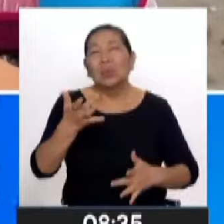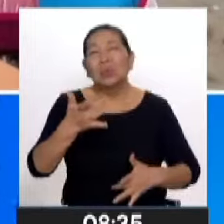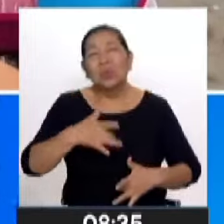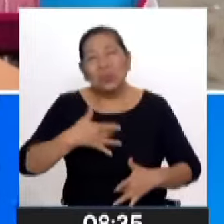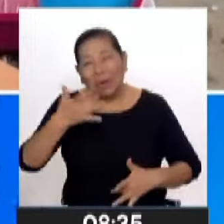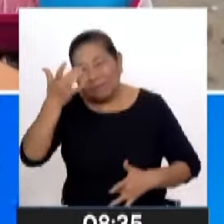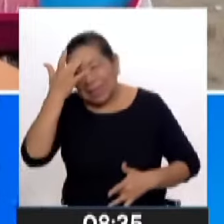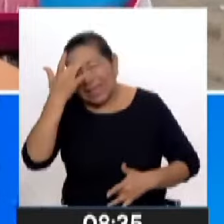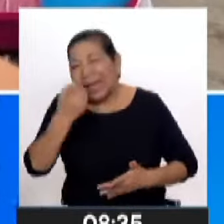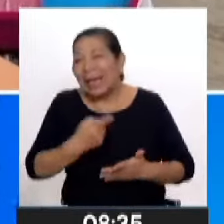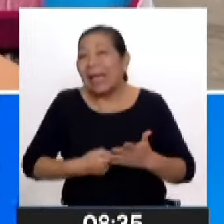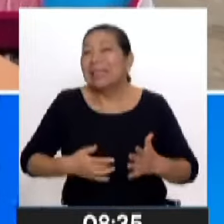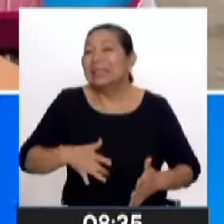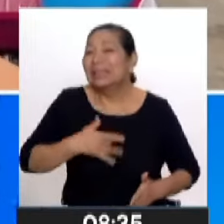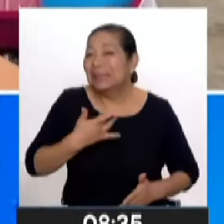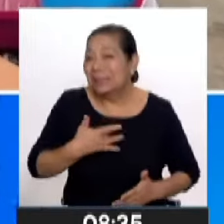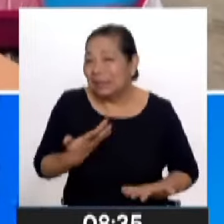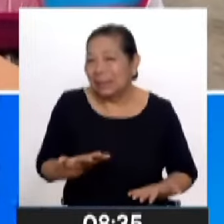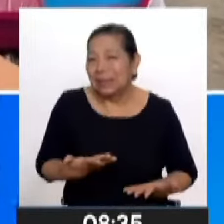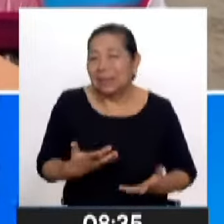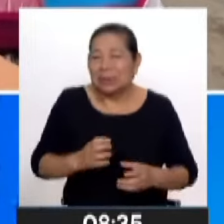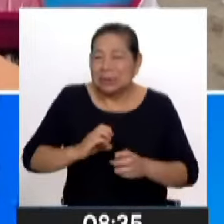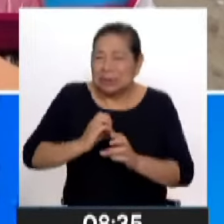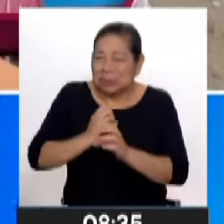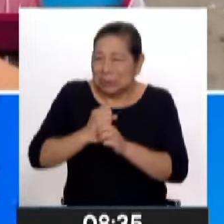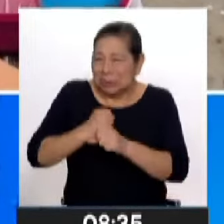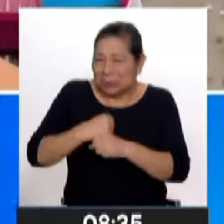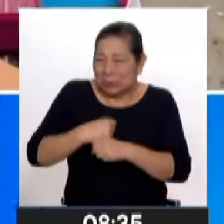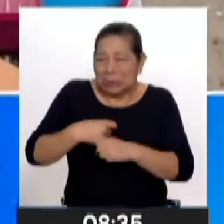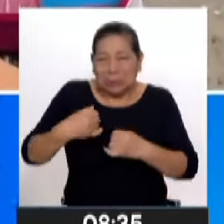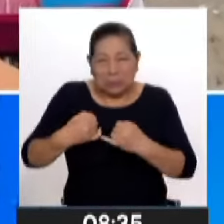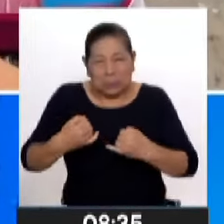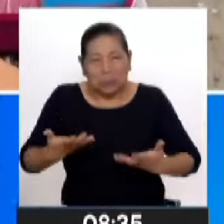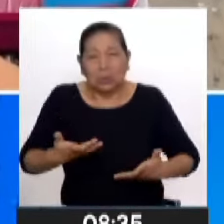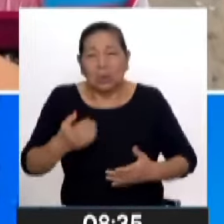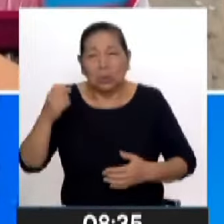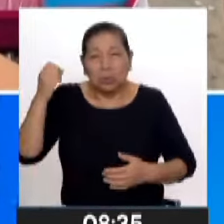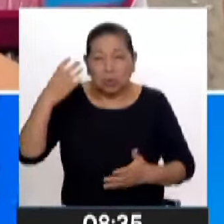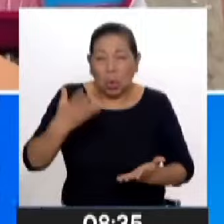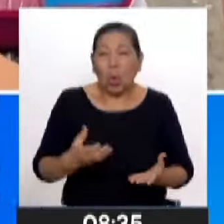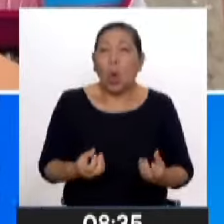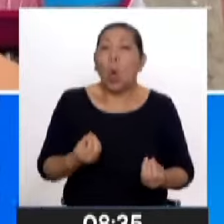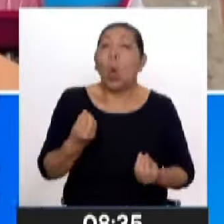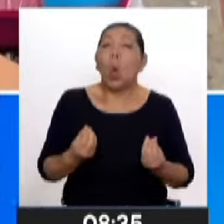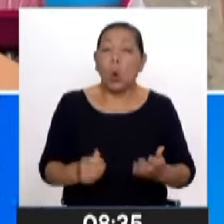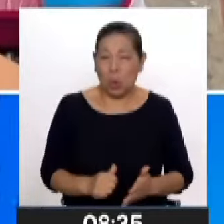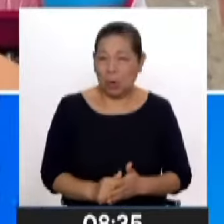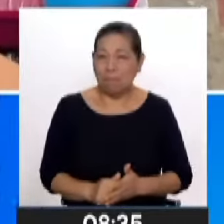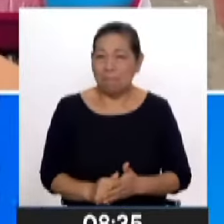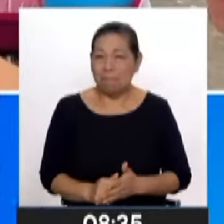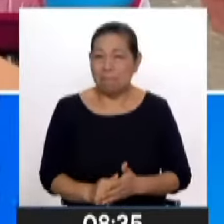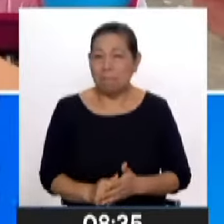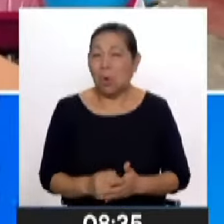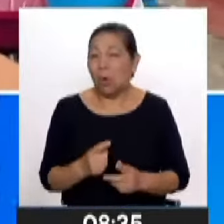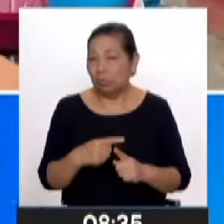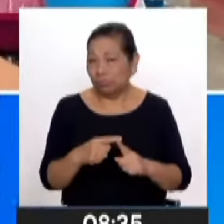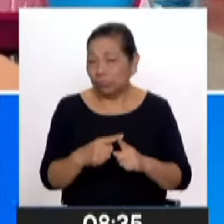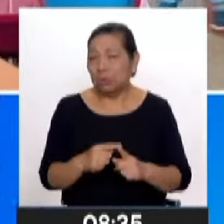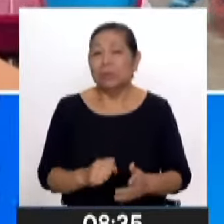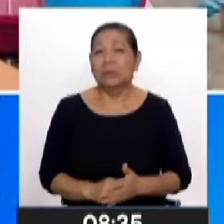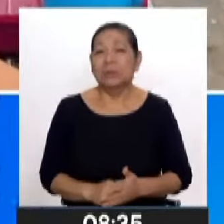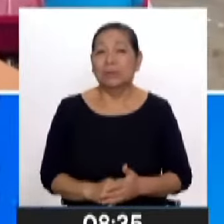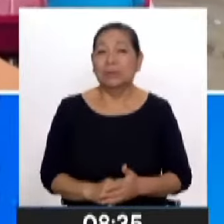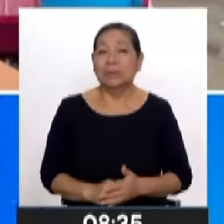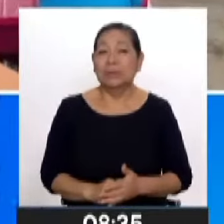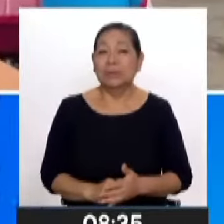estas enfermedades, como los calambres, como las quemaduras del sol, como los sacudidos en la piel, en los golpes